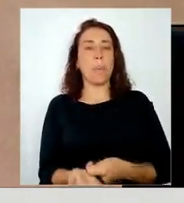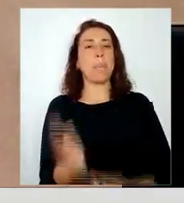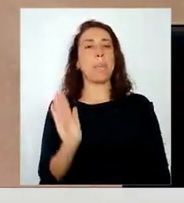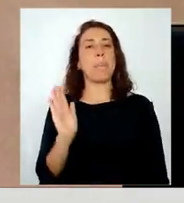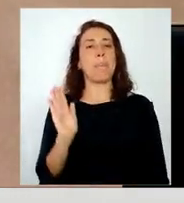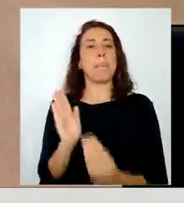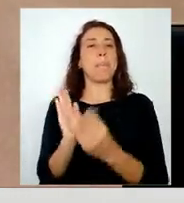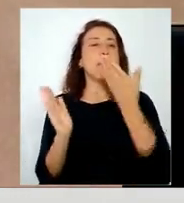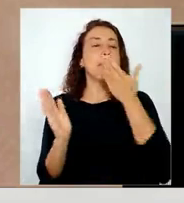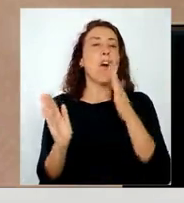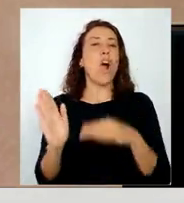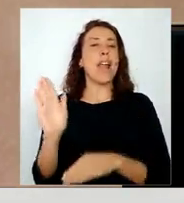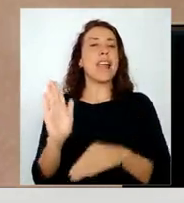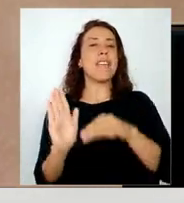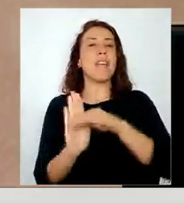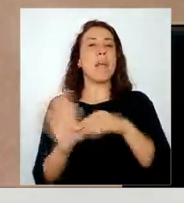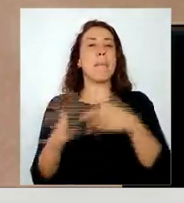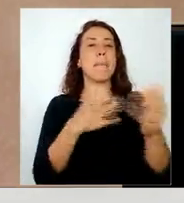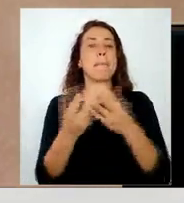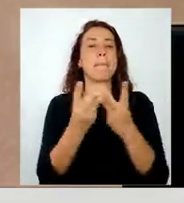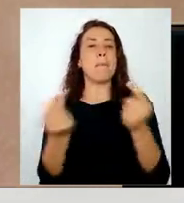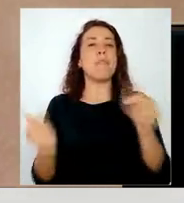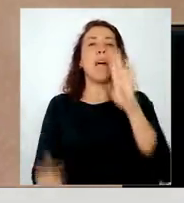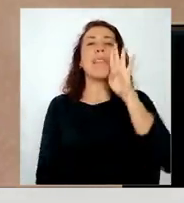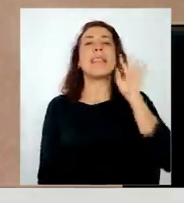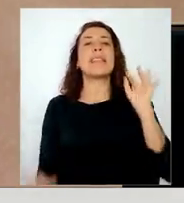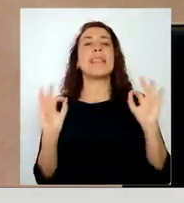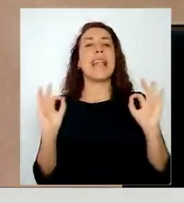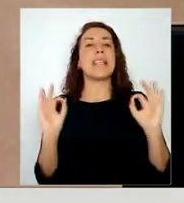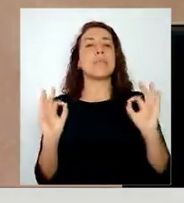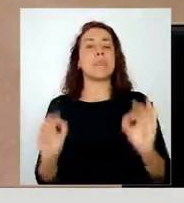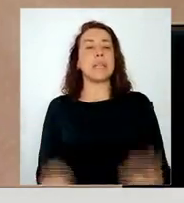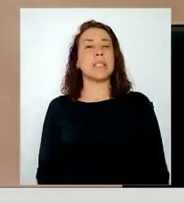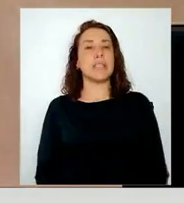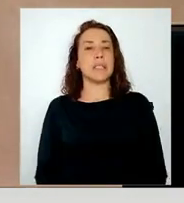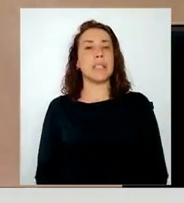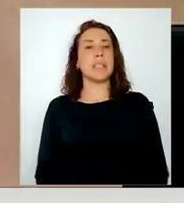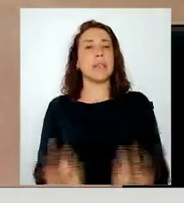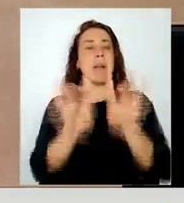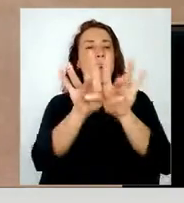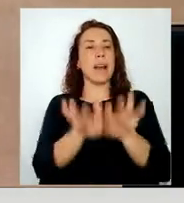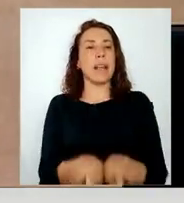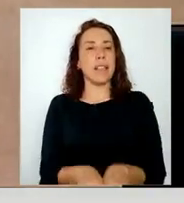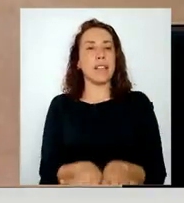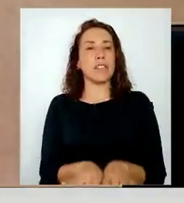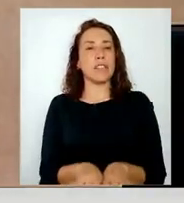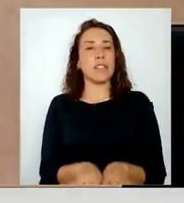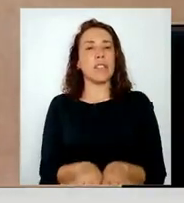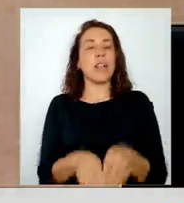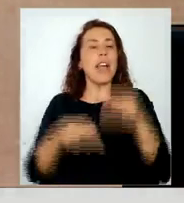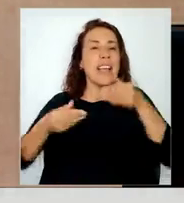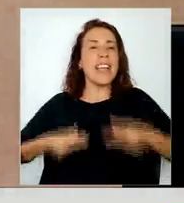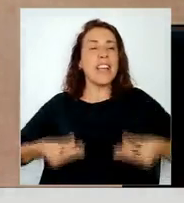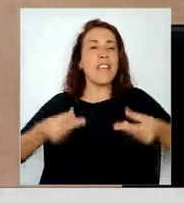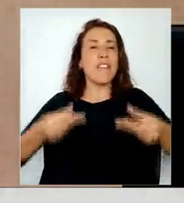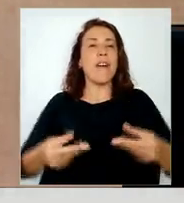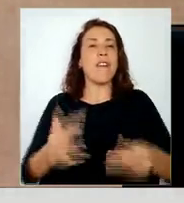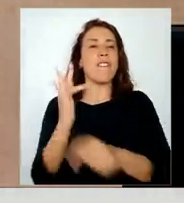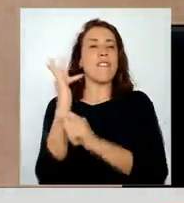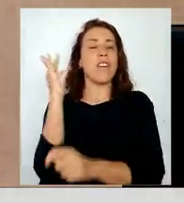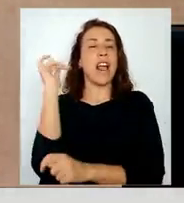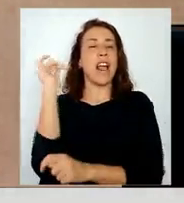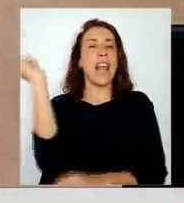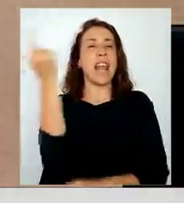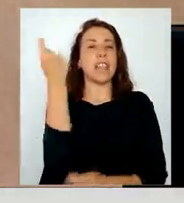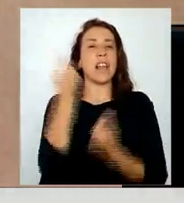de prioridad y transparencia esto tiene que ver con una reacción también a un informe de la fiscalía nacional económica que hace tres años